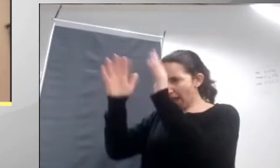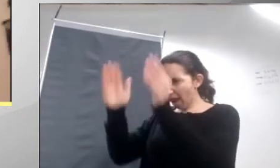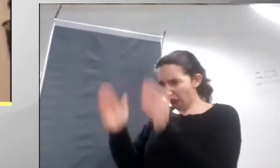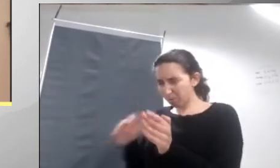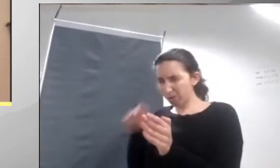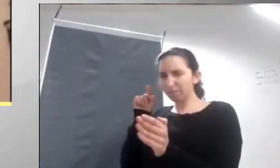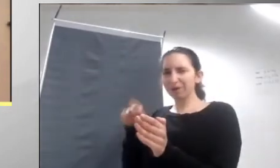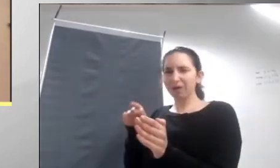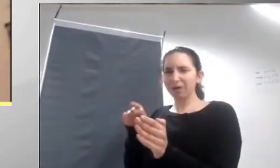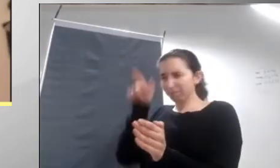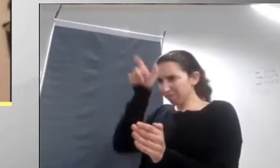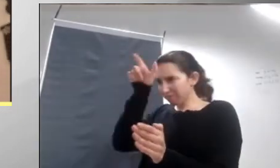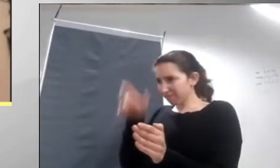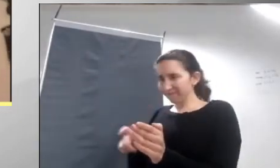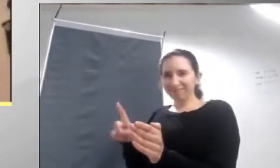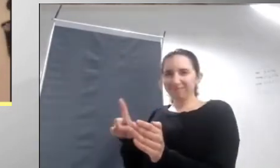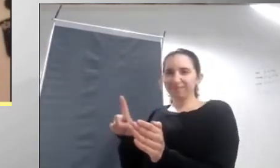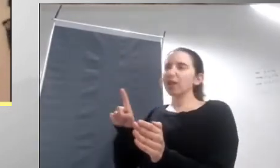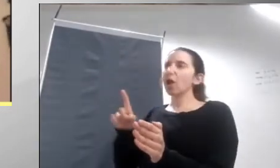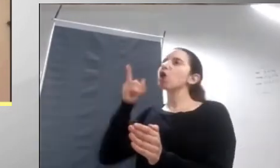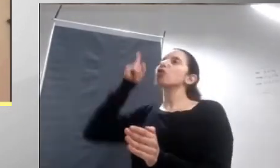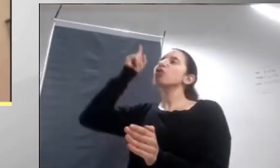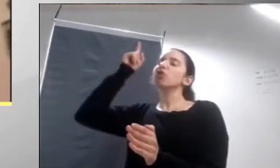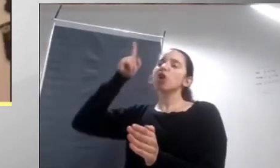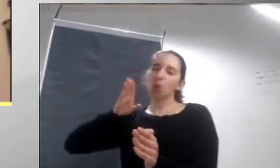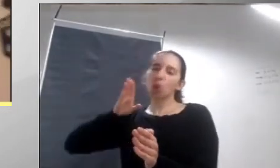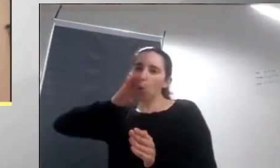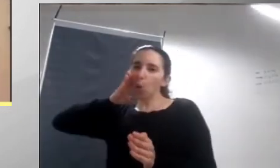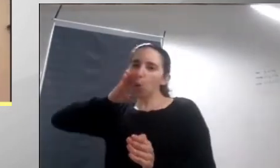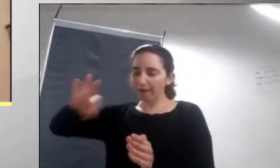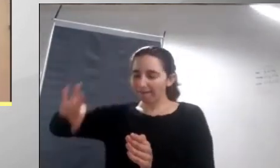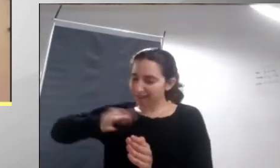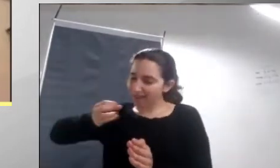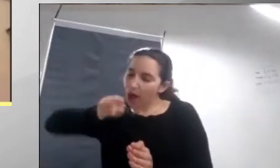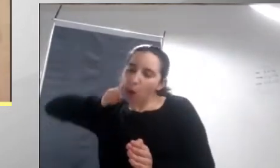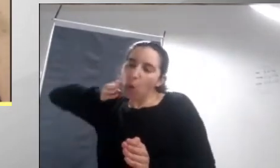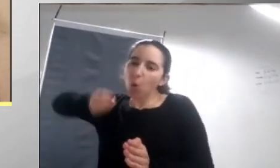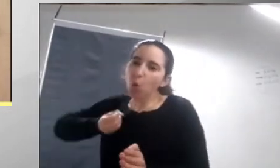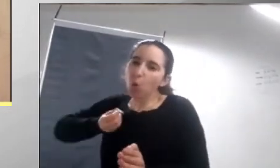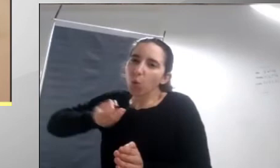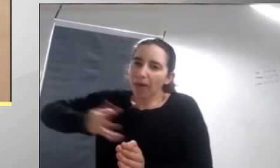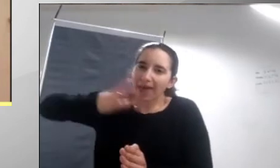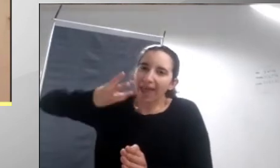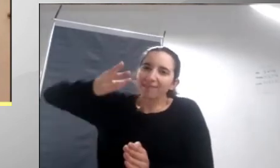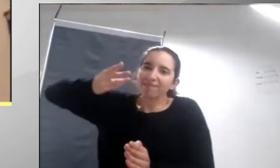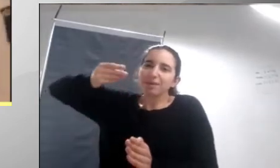ser humano cuando le dé el soplo de vida. El soplo de vida, el espíritu, el